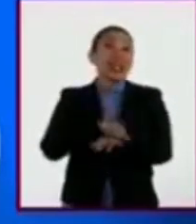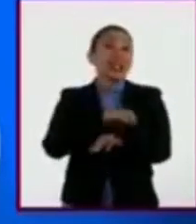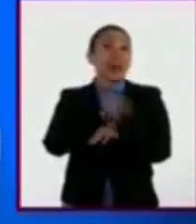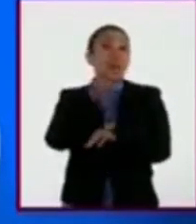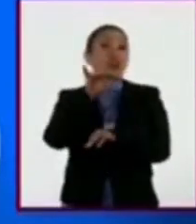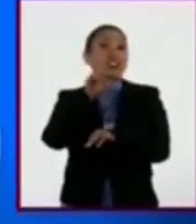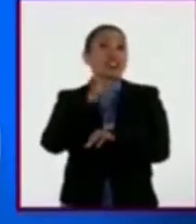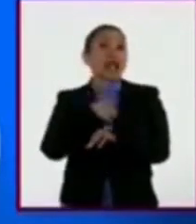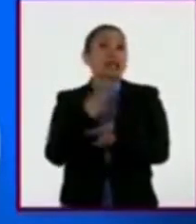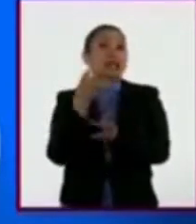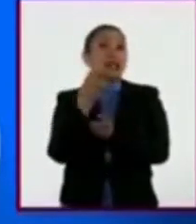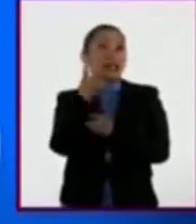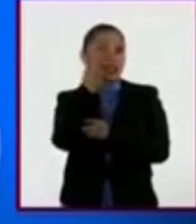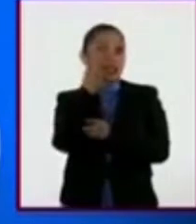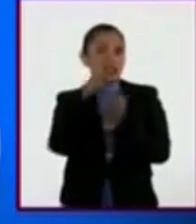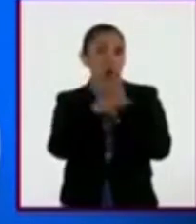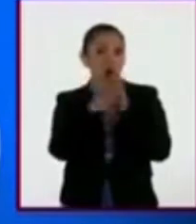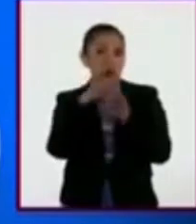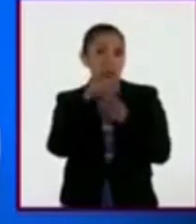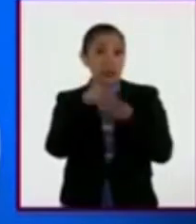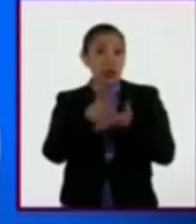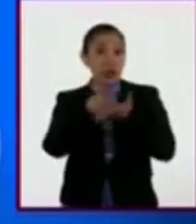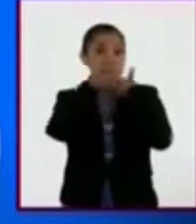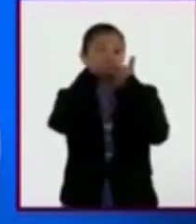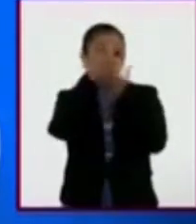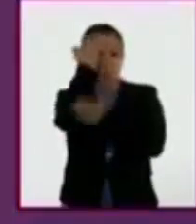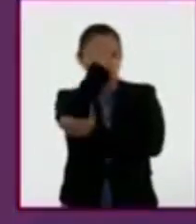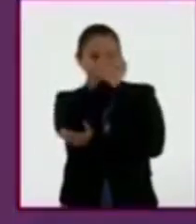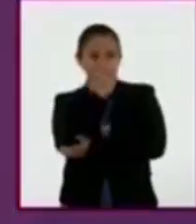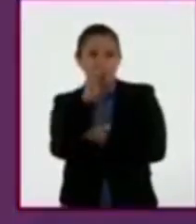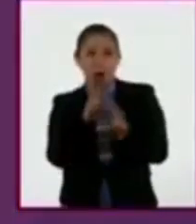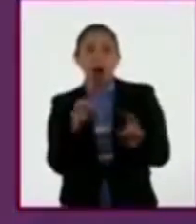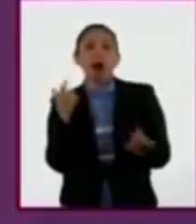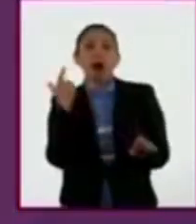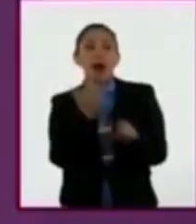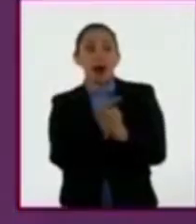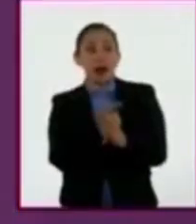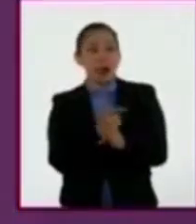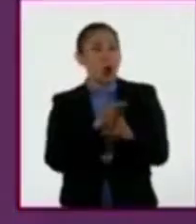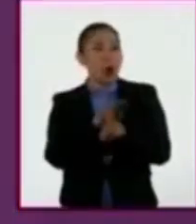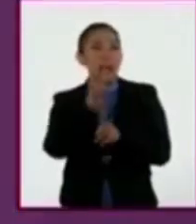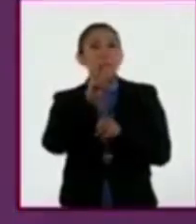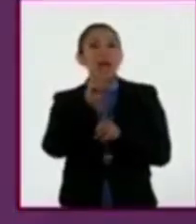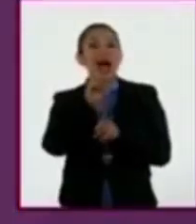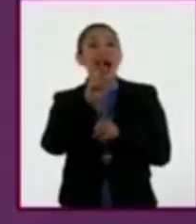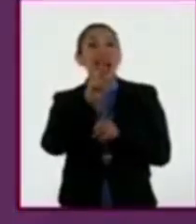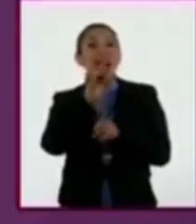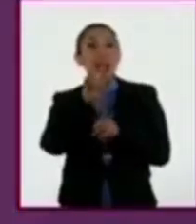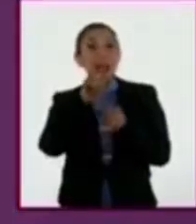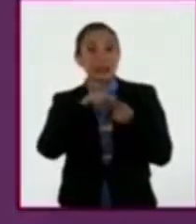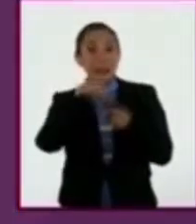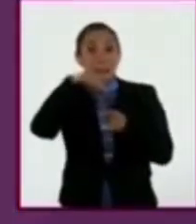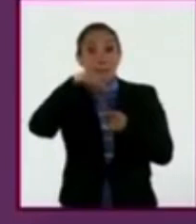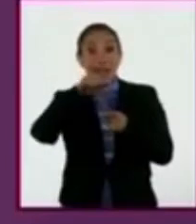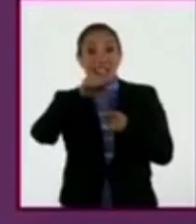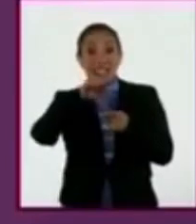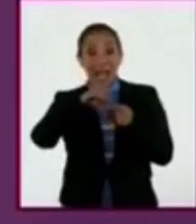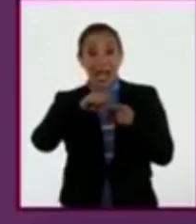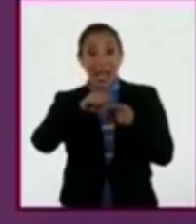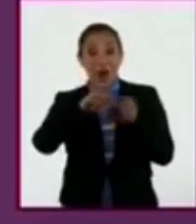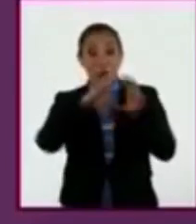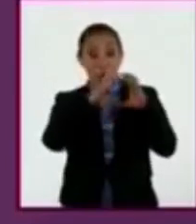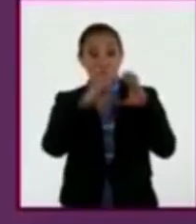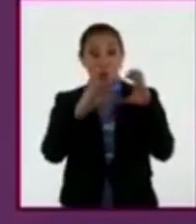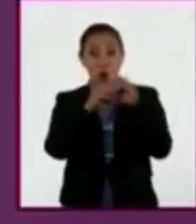depende de tres variables que nos facilitarán su análisis. Estas variables son la masa del objeto,